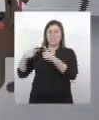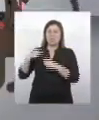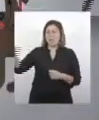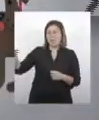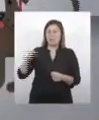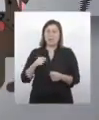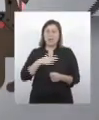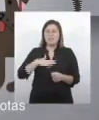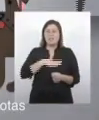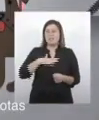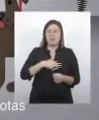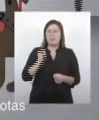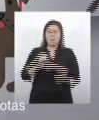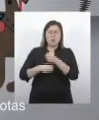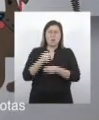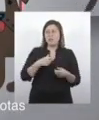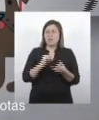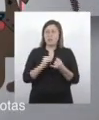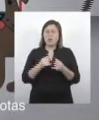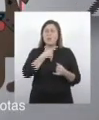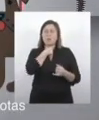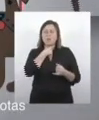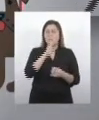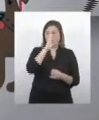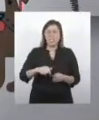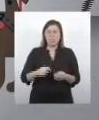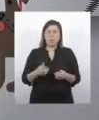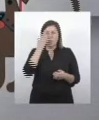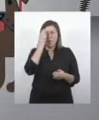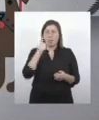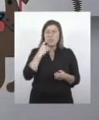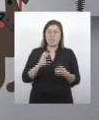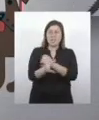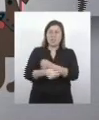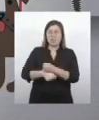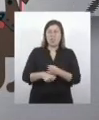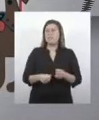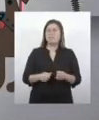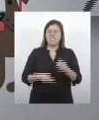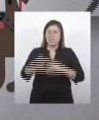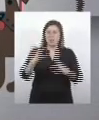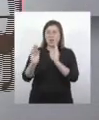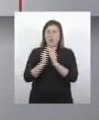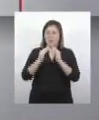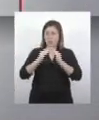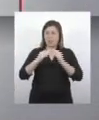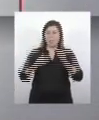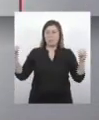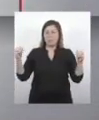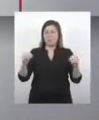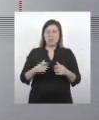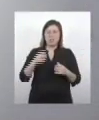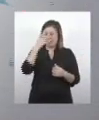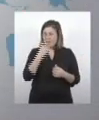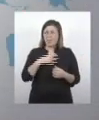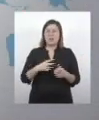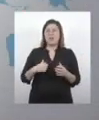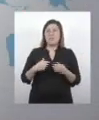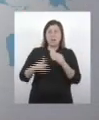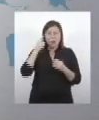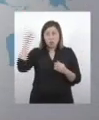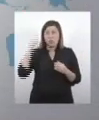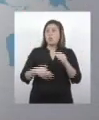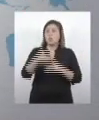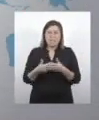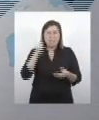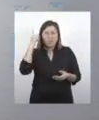postulación. Estamos buscando ideas innovadoras y que tengan un alto potencial de crecimiento. ¿A qué nos referimos con un alto potencial